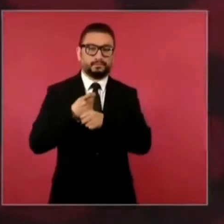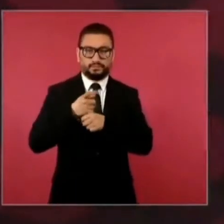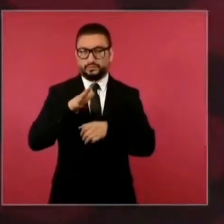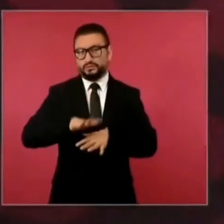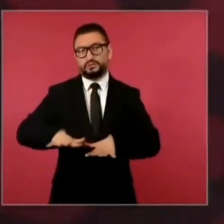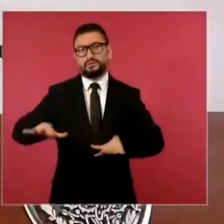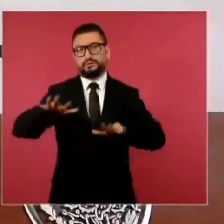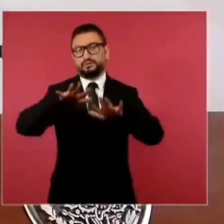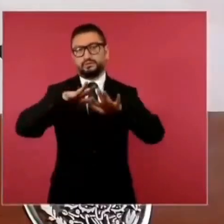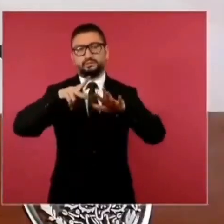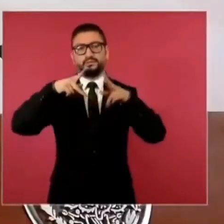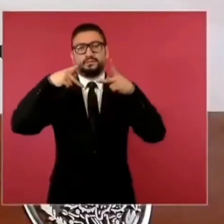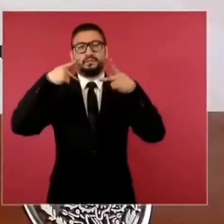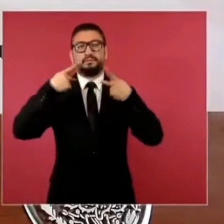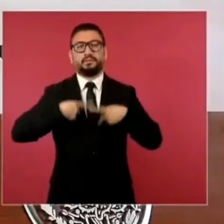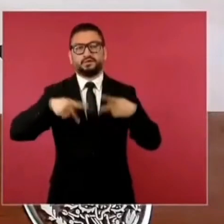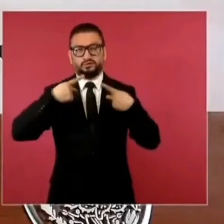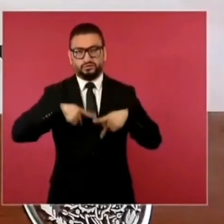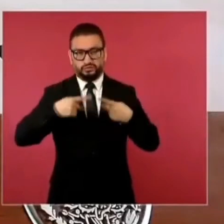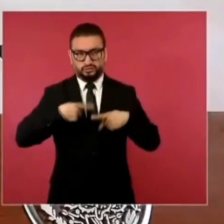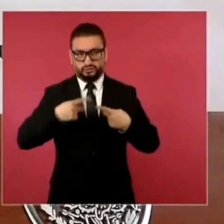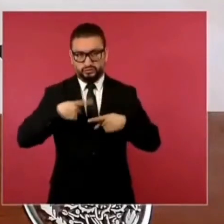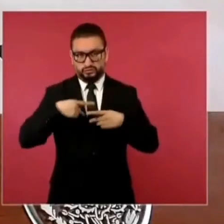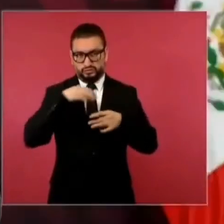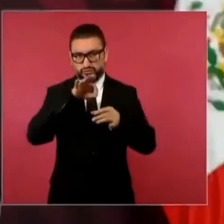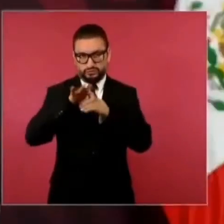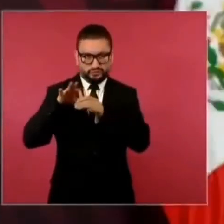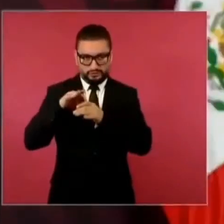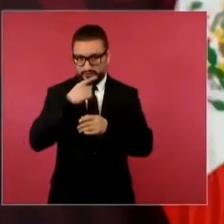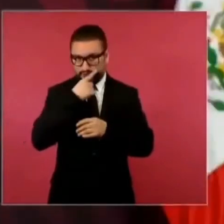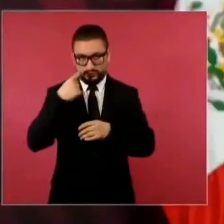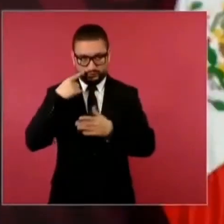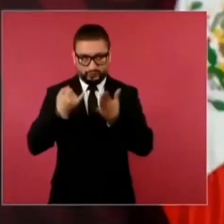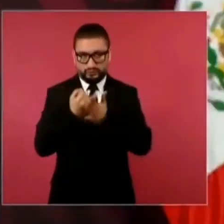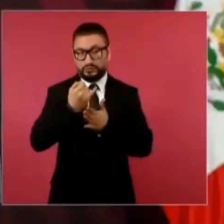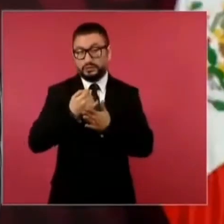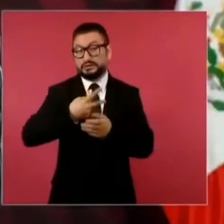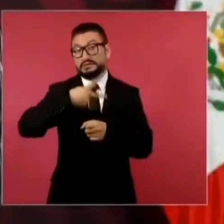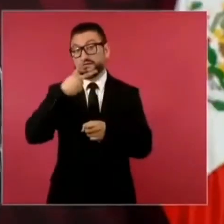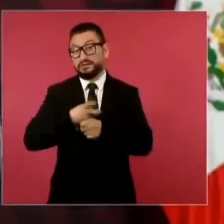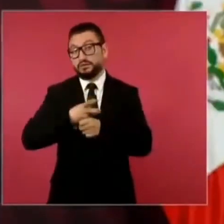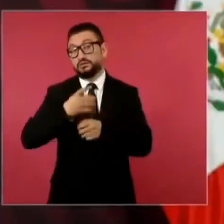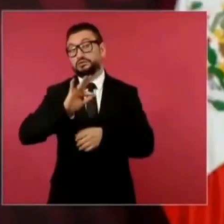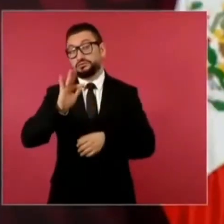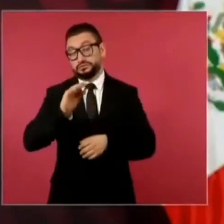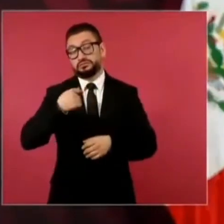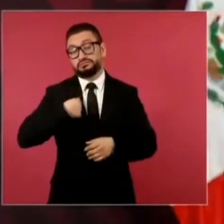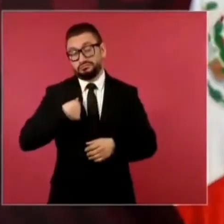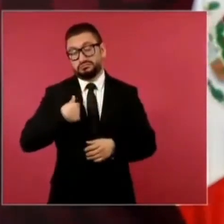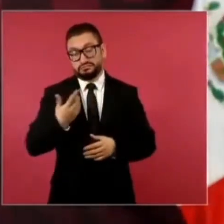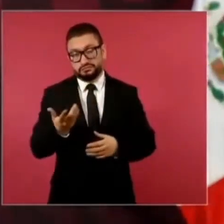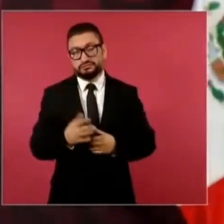y el 2 a lo mejor soy yo. Y finalmente, señor presidente,